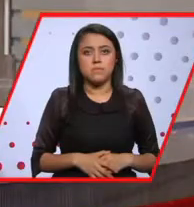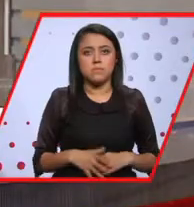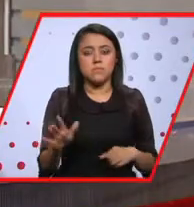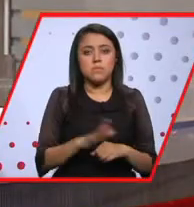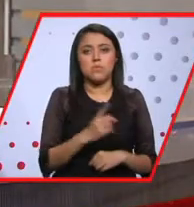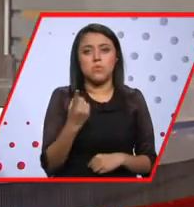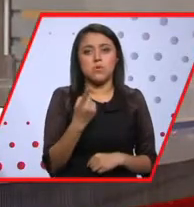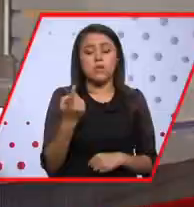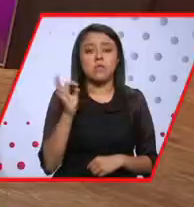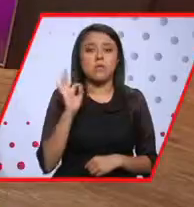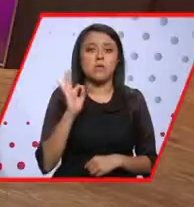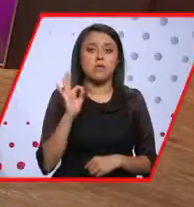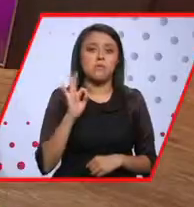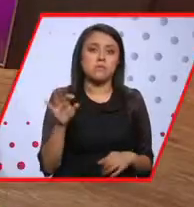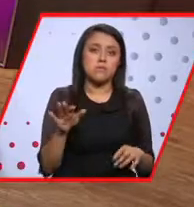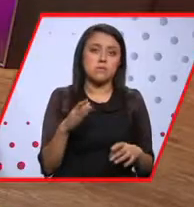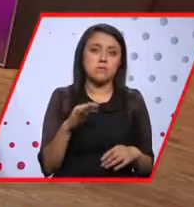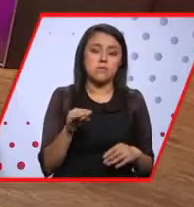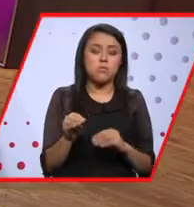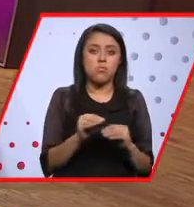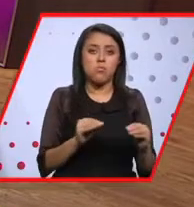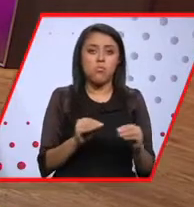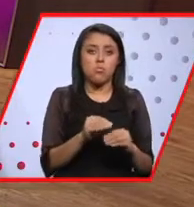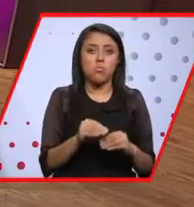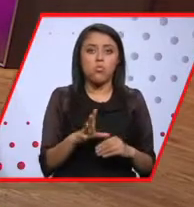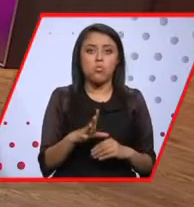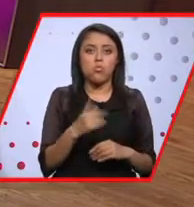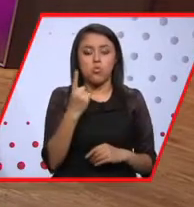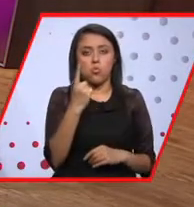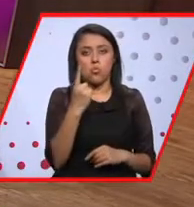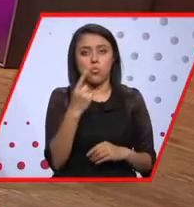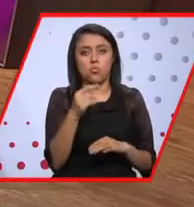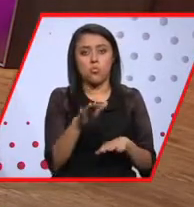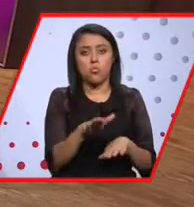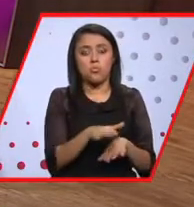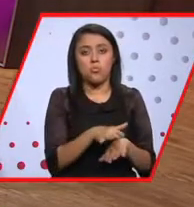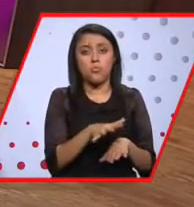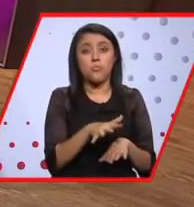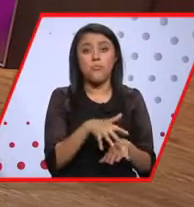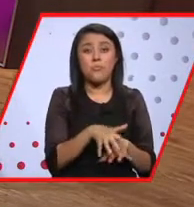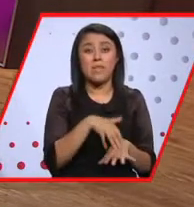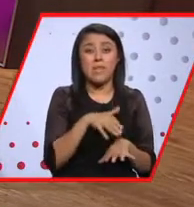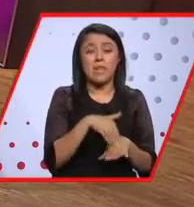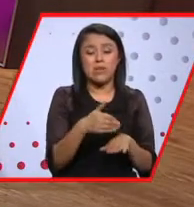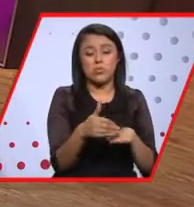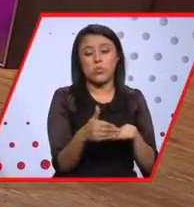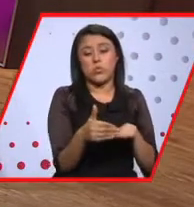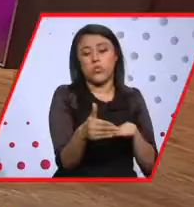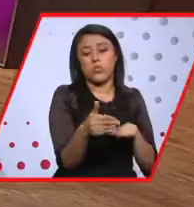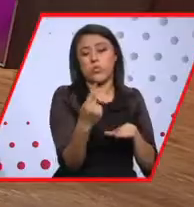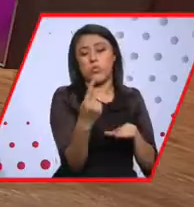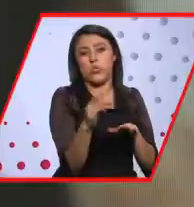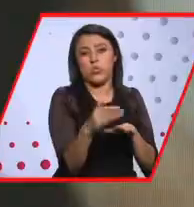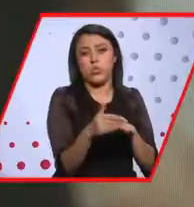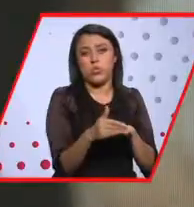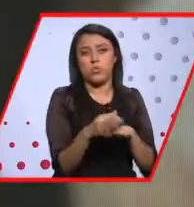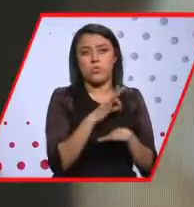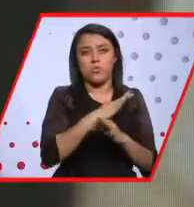afloja. Y aparte, todos tenemos un pie un poquito más grande que el otro. Entonces, ellos sí lo hacen a la